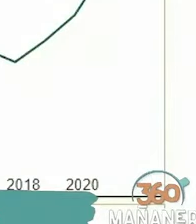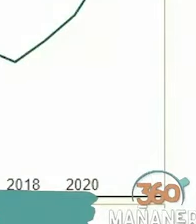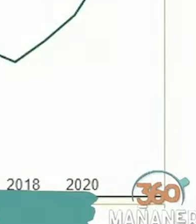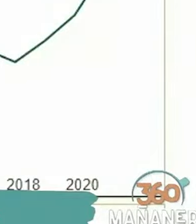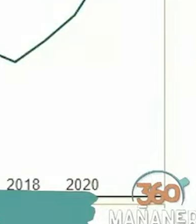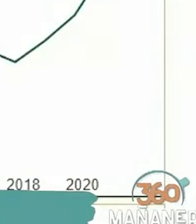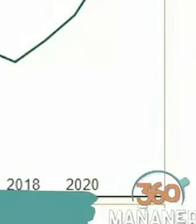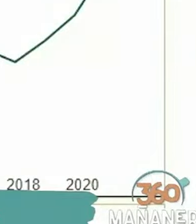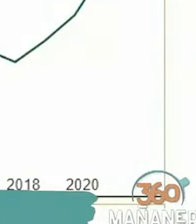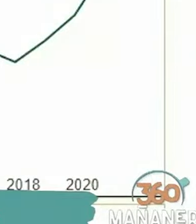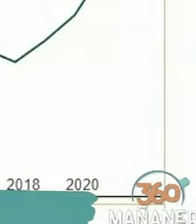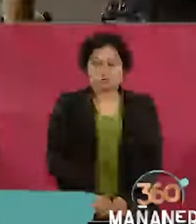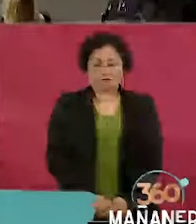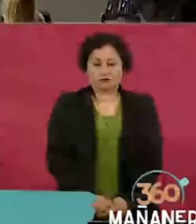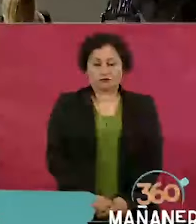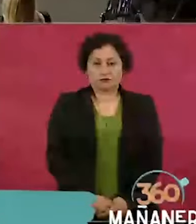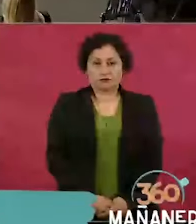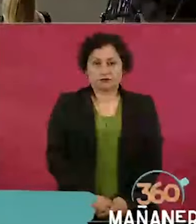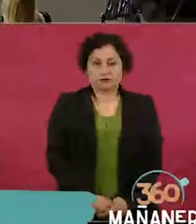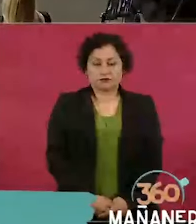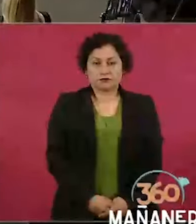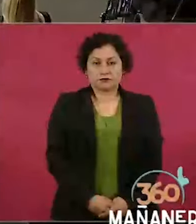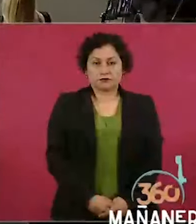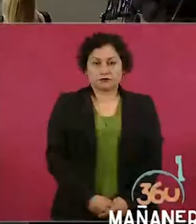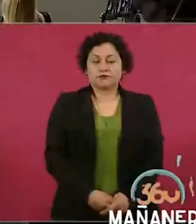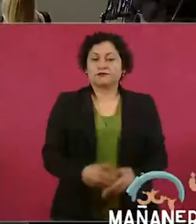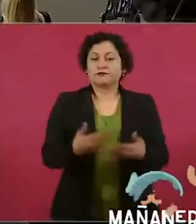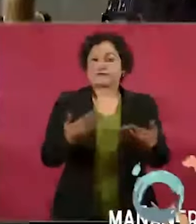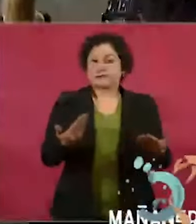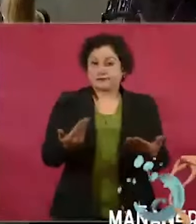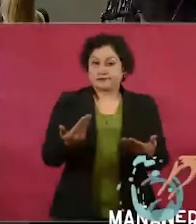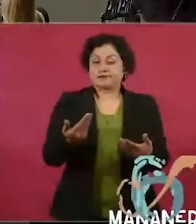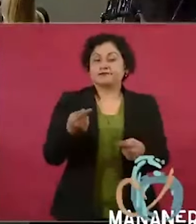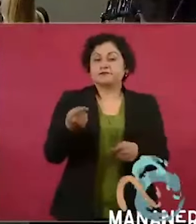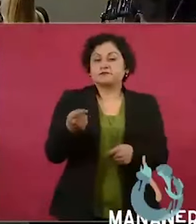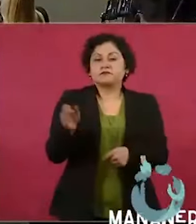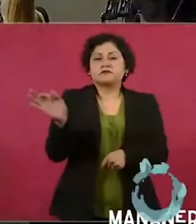es México. Ahora sí es probable que estemos parejos.